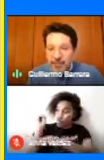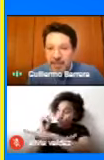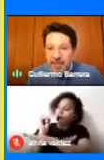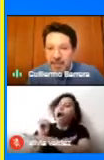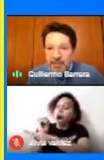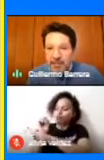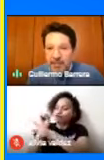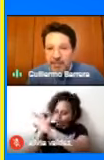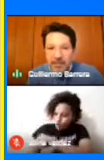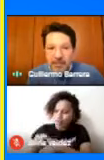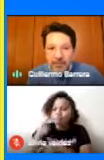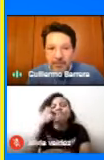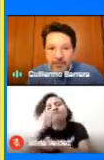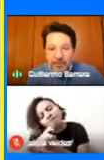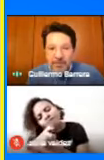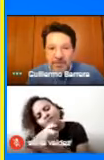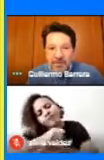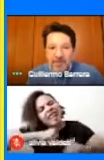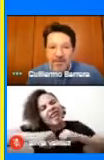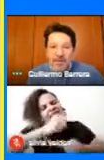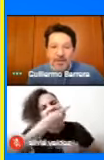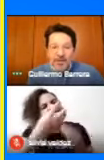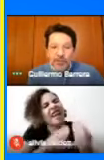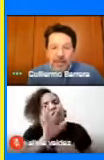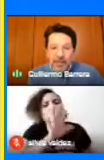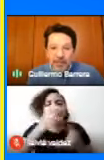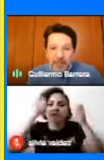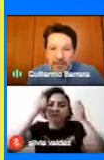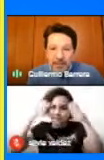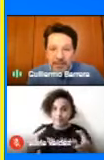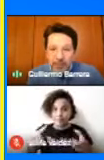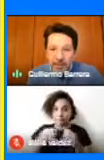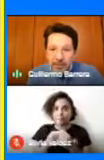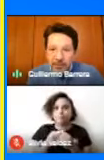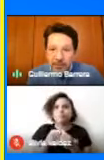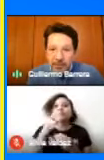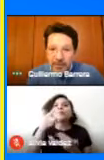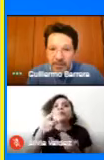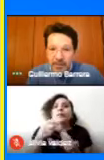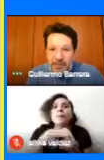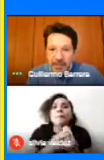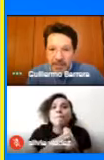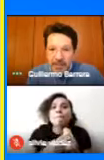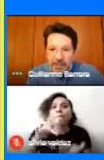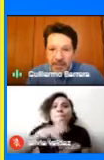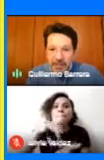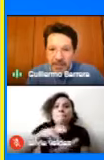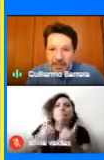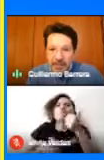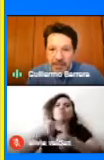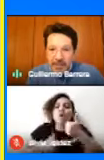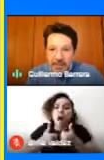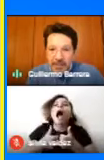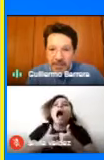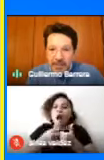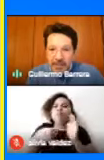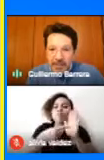hacerle seguimiento a la gestión del Estado. Los mecanismos de participación están en la Ley